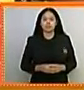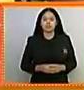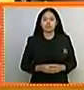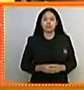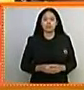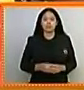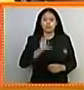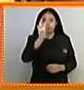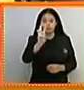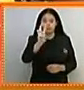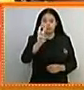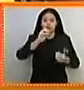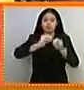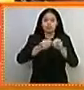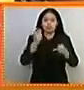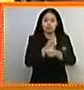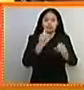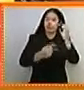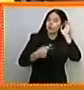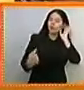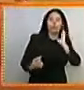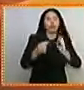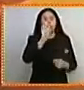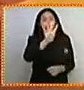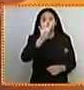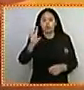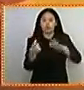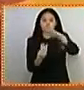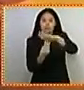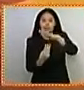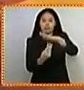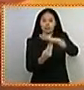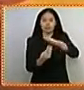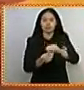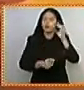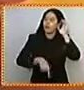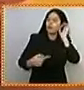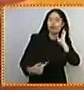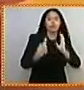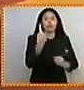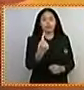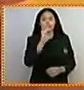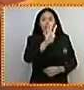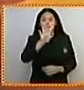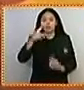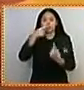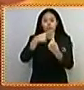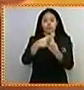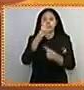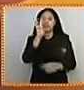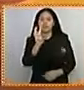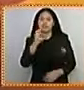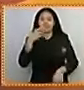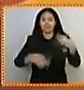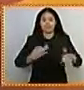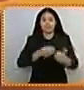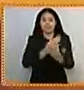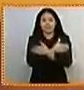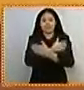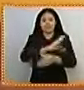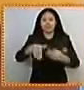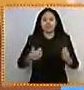Y ese es el 6. Reitero el número ganador para la diaria 44 mesas y para más uno. 44 más 6.